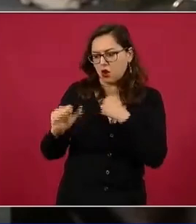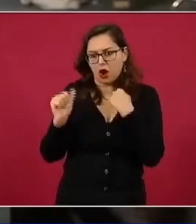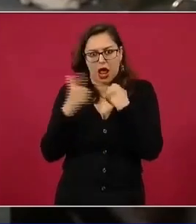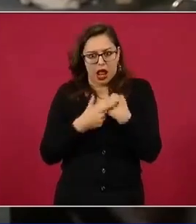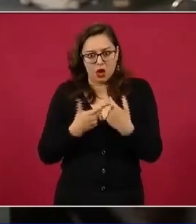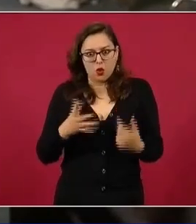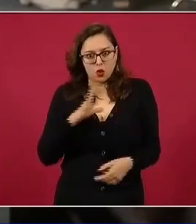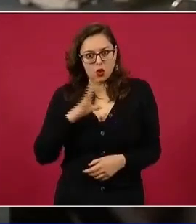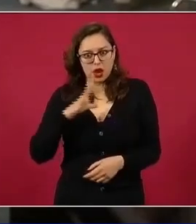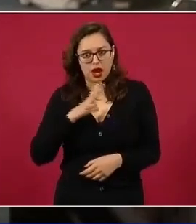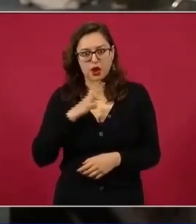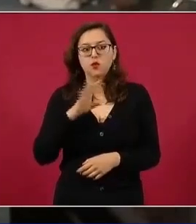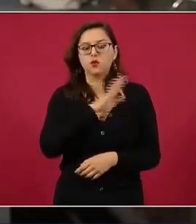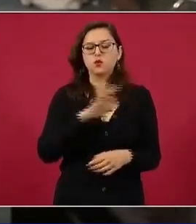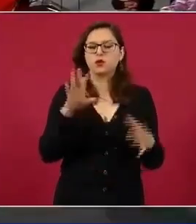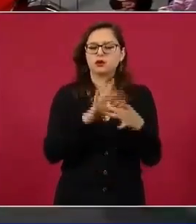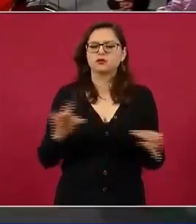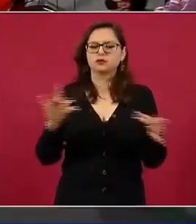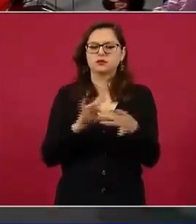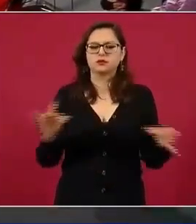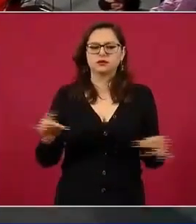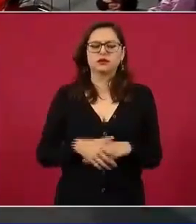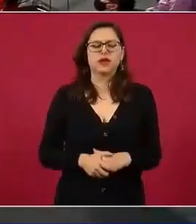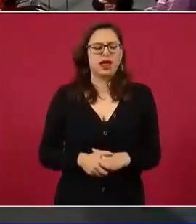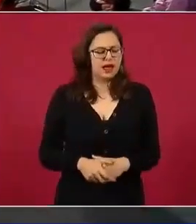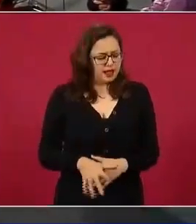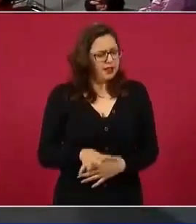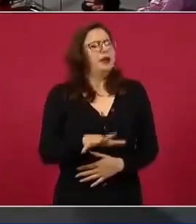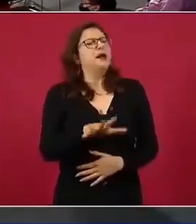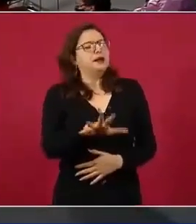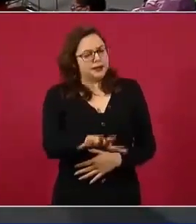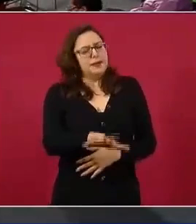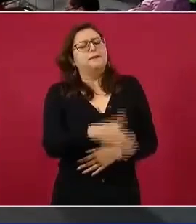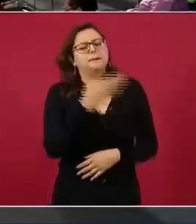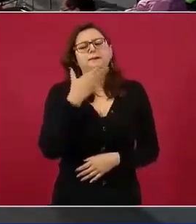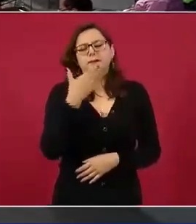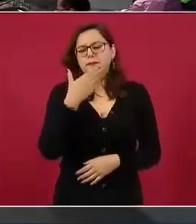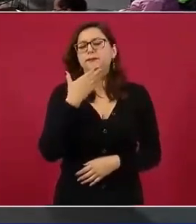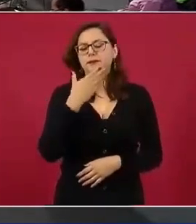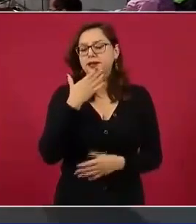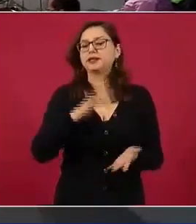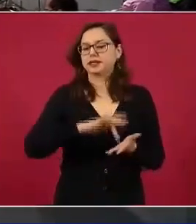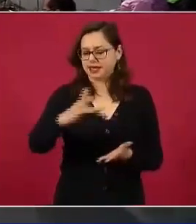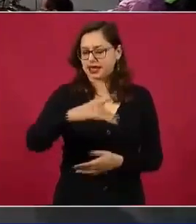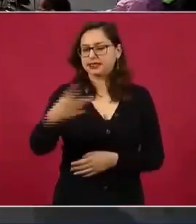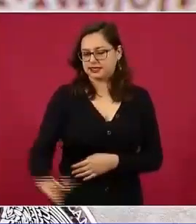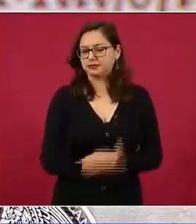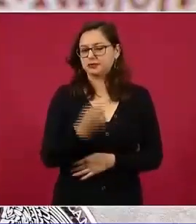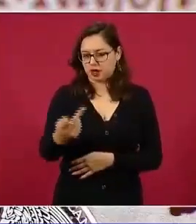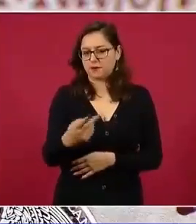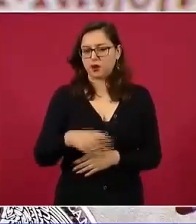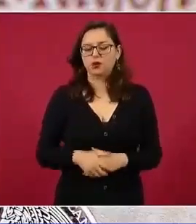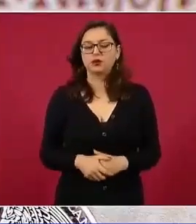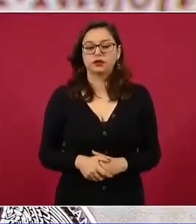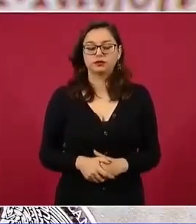nos pudiera ahondar un poquito en eso. Gracias. Qué bueno. Gracias, Shaila Rosagel, por